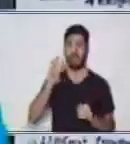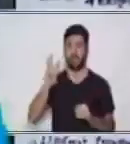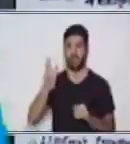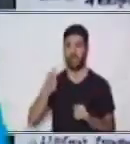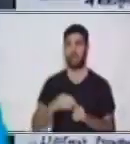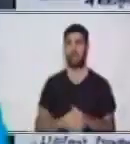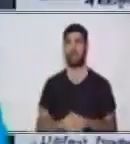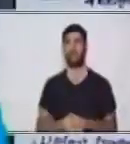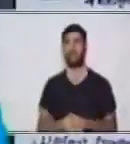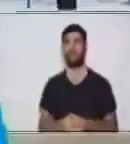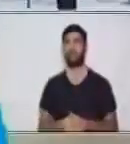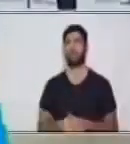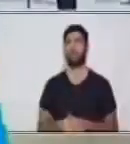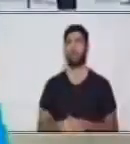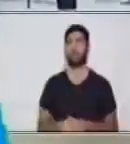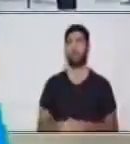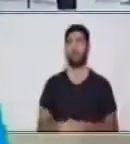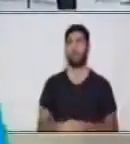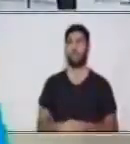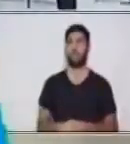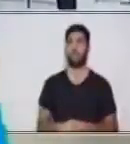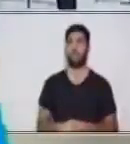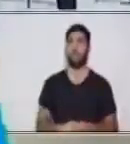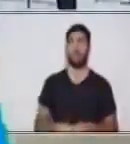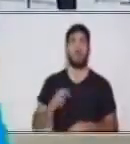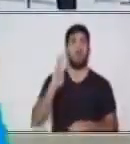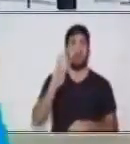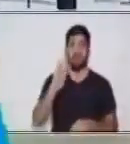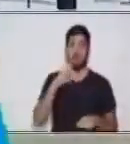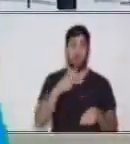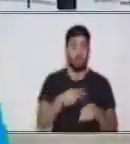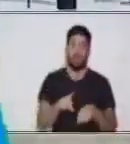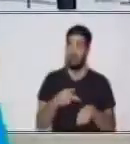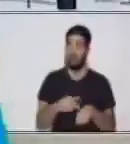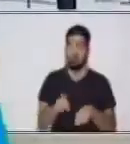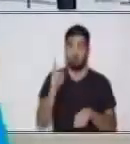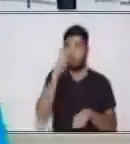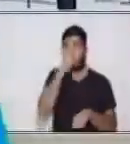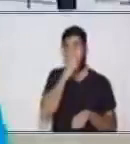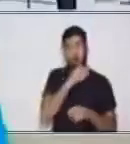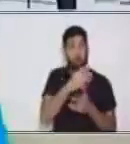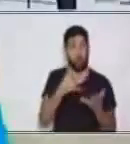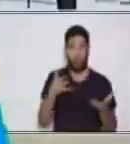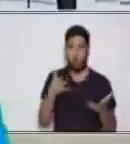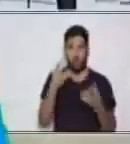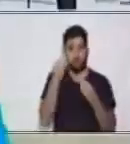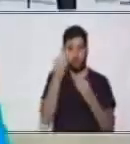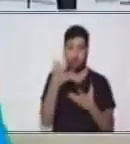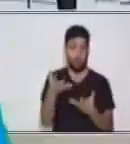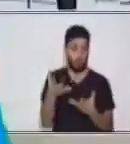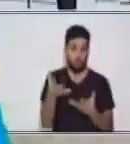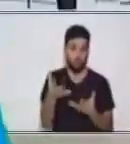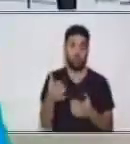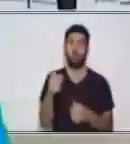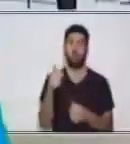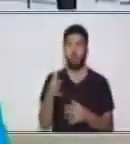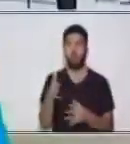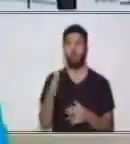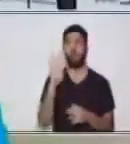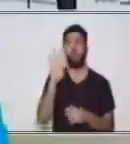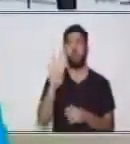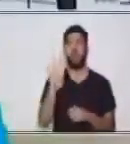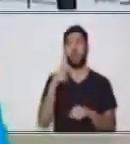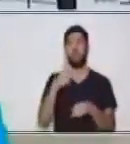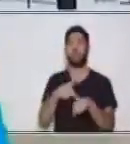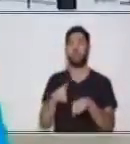tenemos 23 grados. 3 de la tarde, recuerda, no hay datos. Entonces, a las